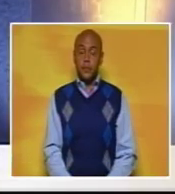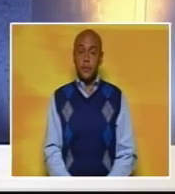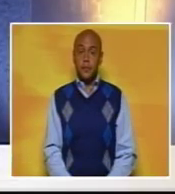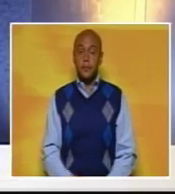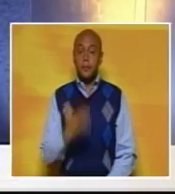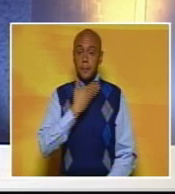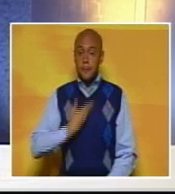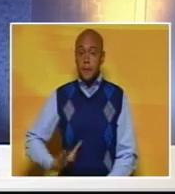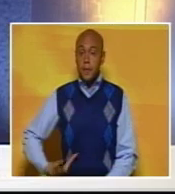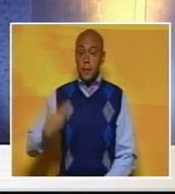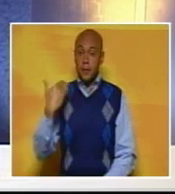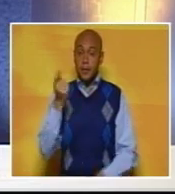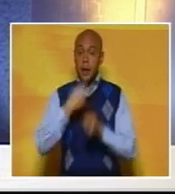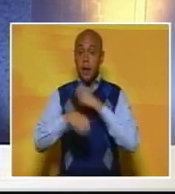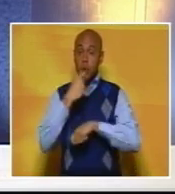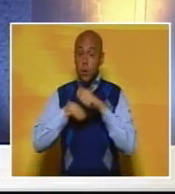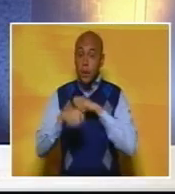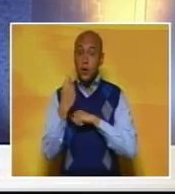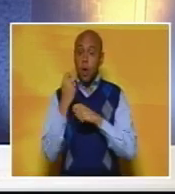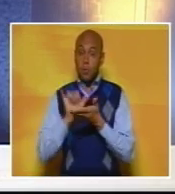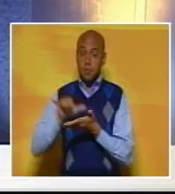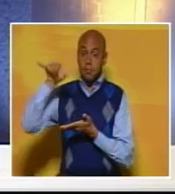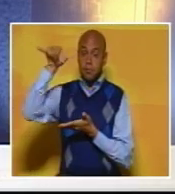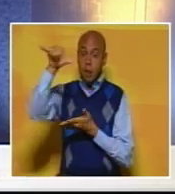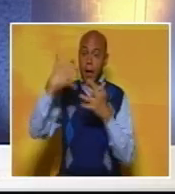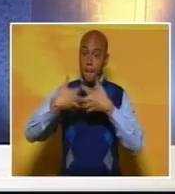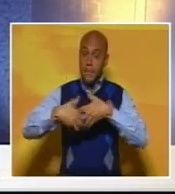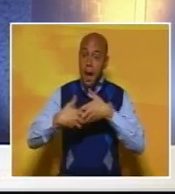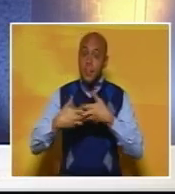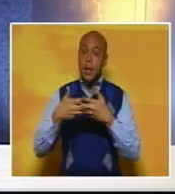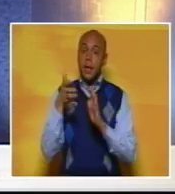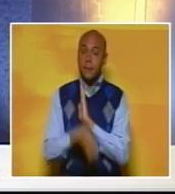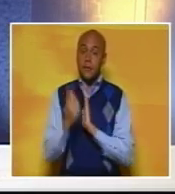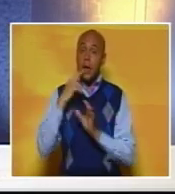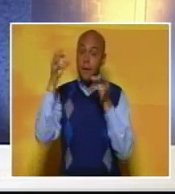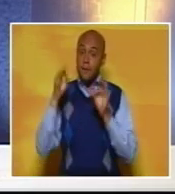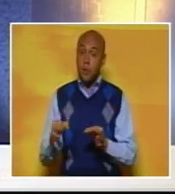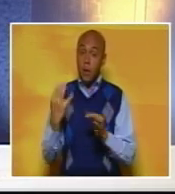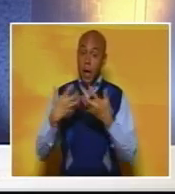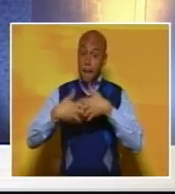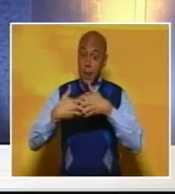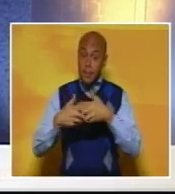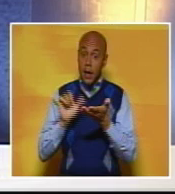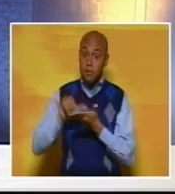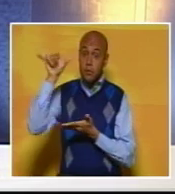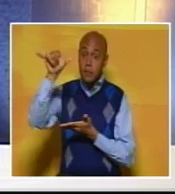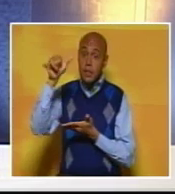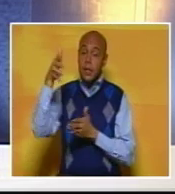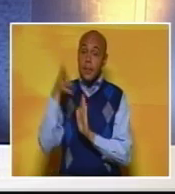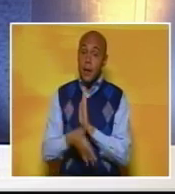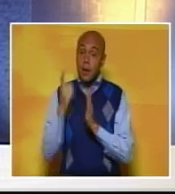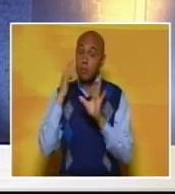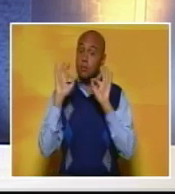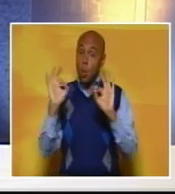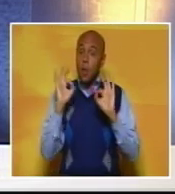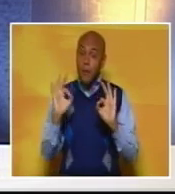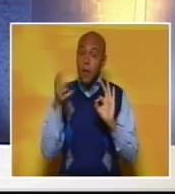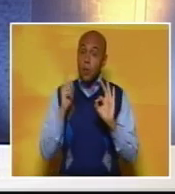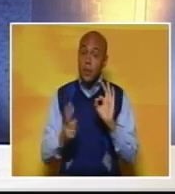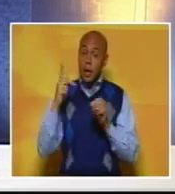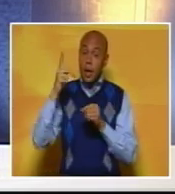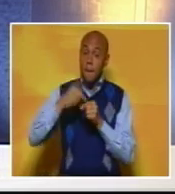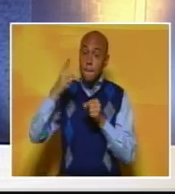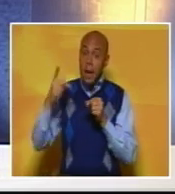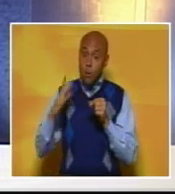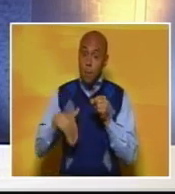El presidente de la Asociación de Líneas Aéreas de Venezuela, Humberto Figuera, aseguró que las empresas que operan en el país deberán ser prudentes al usar el petro ante